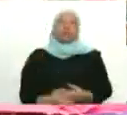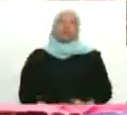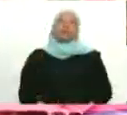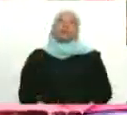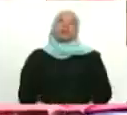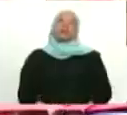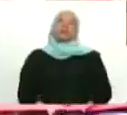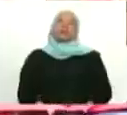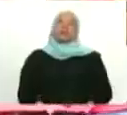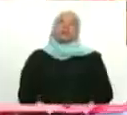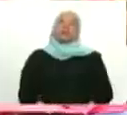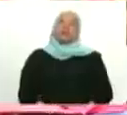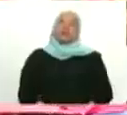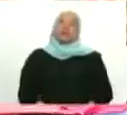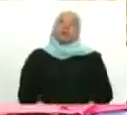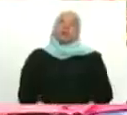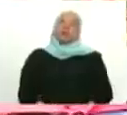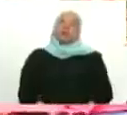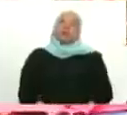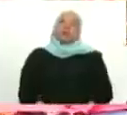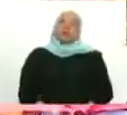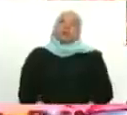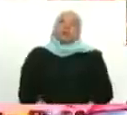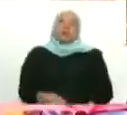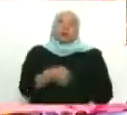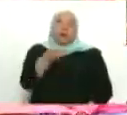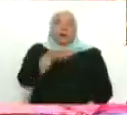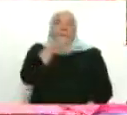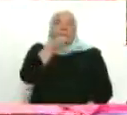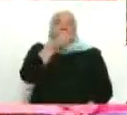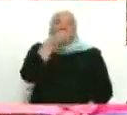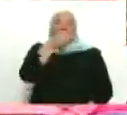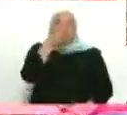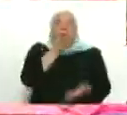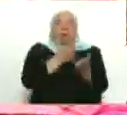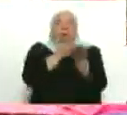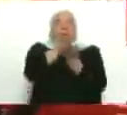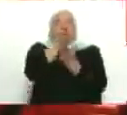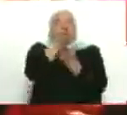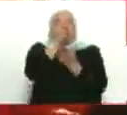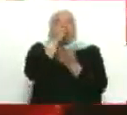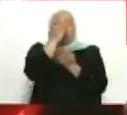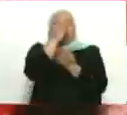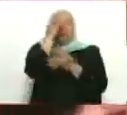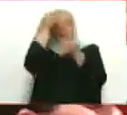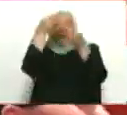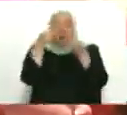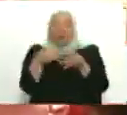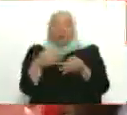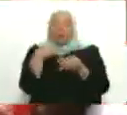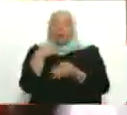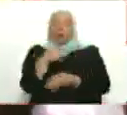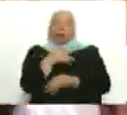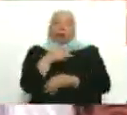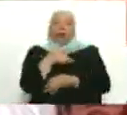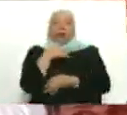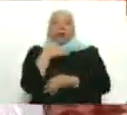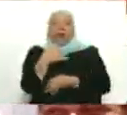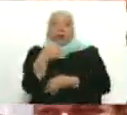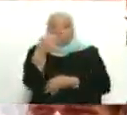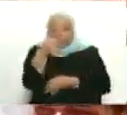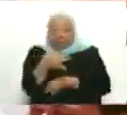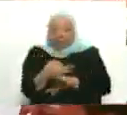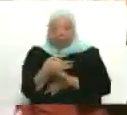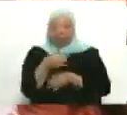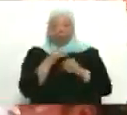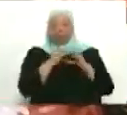Y hemos procurado mantenernos firmes siempre. Y cuando uno jura de verdad, cuando uno jura con